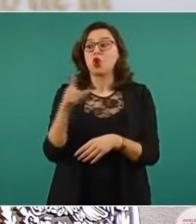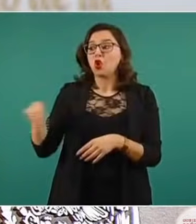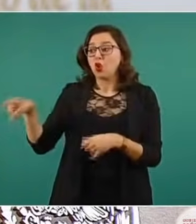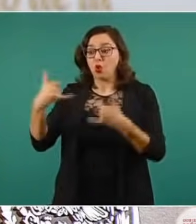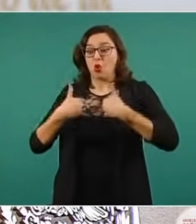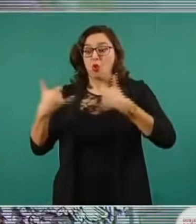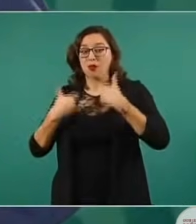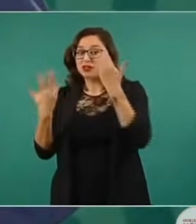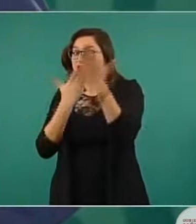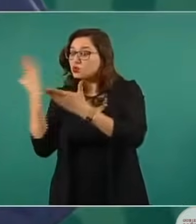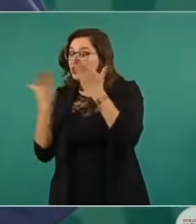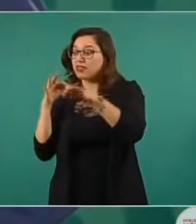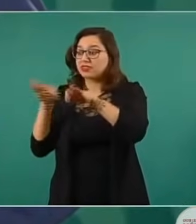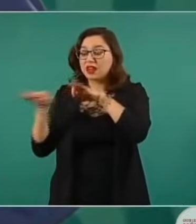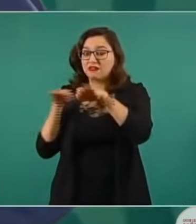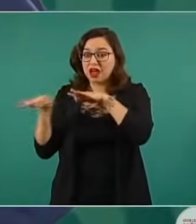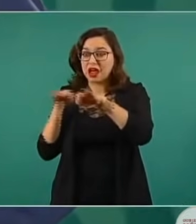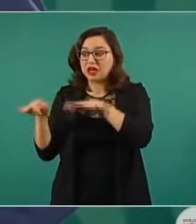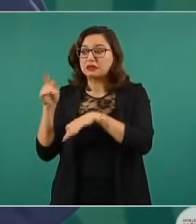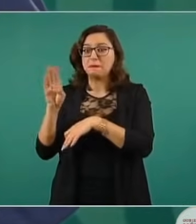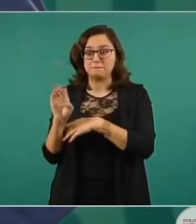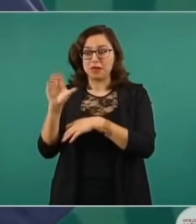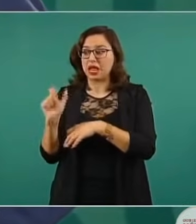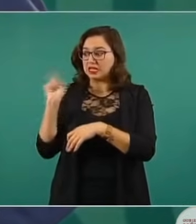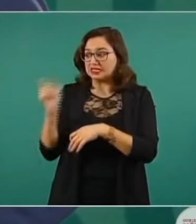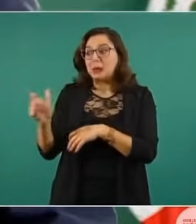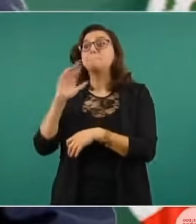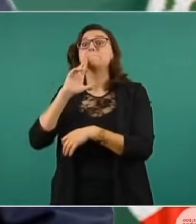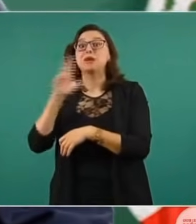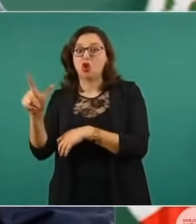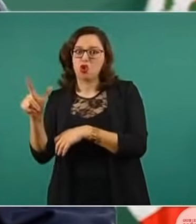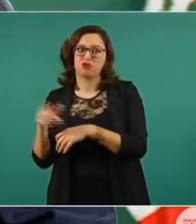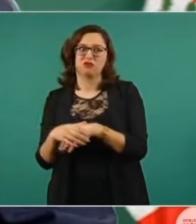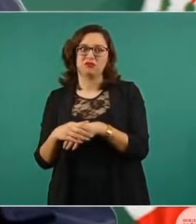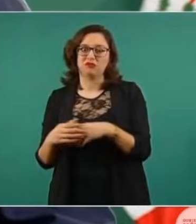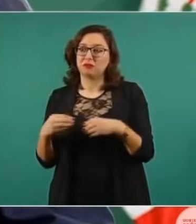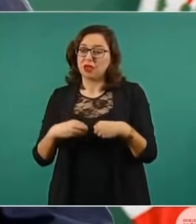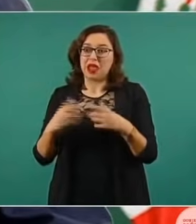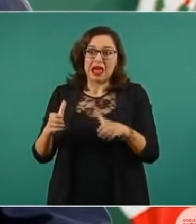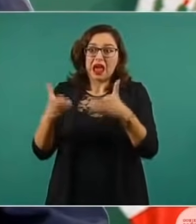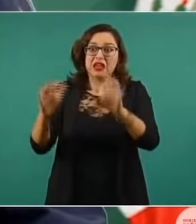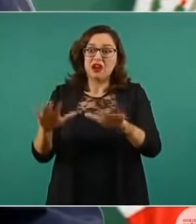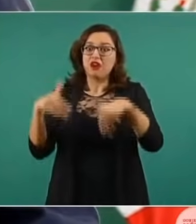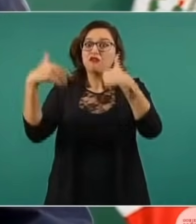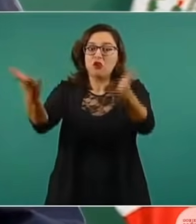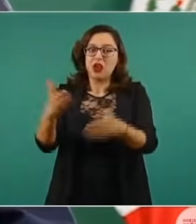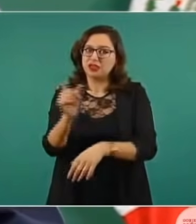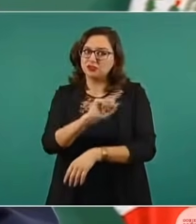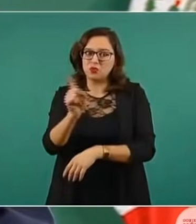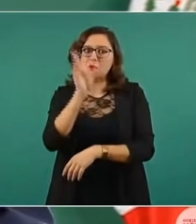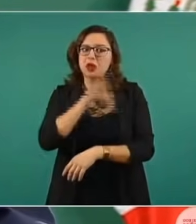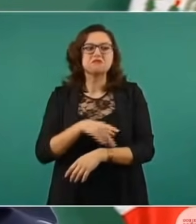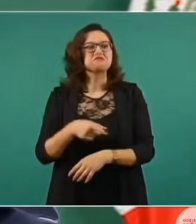jóvenes estudiando o trabajando que tenerlos en la calle, está muy difícil, porque tienen una